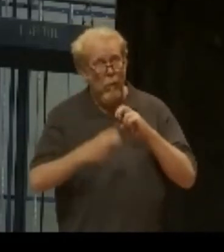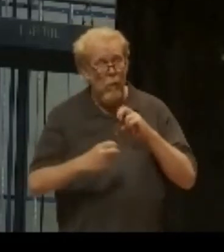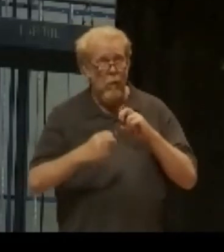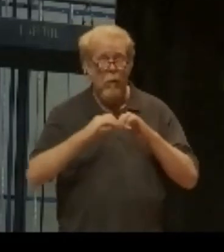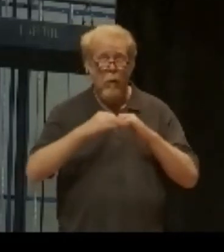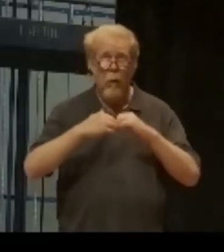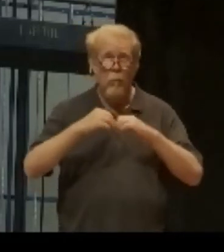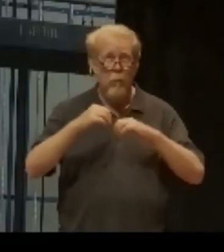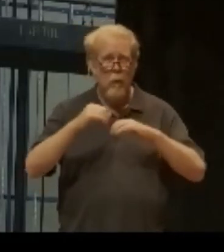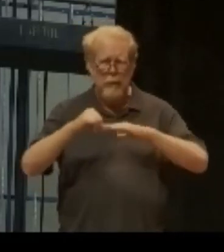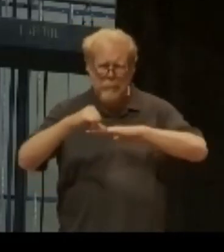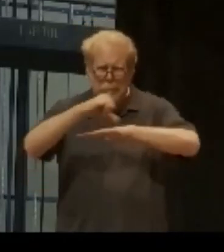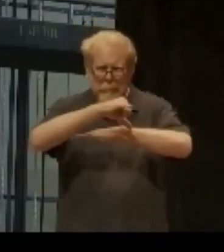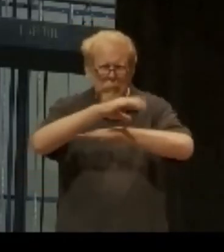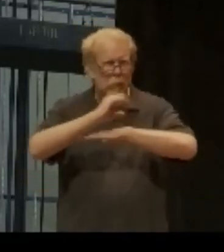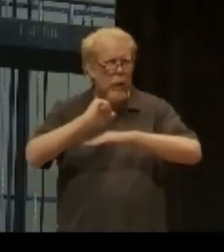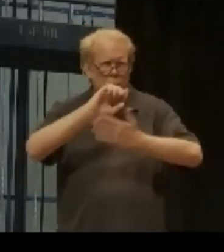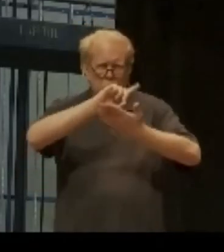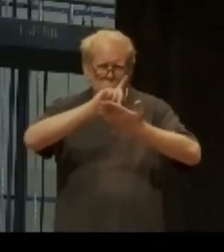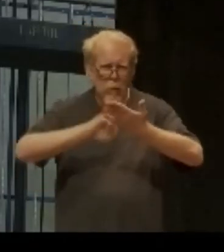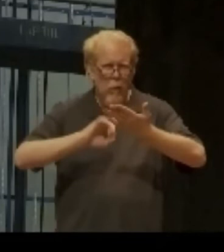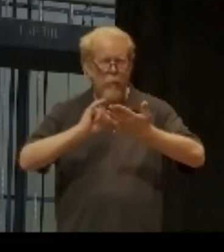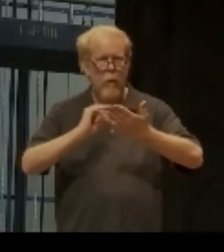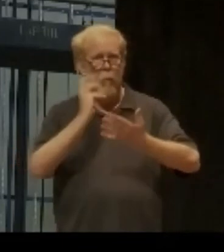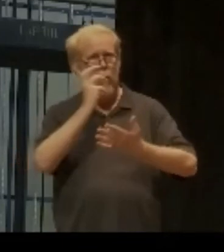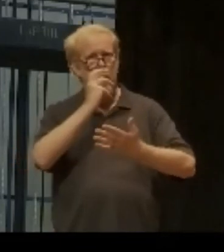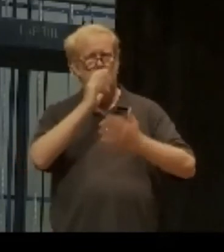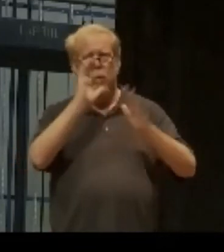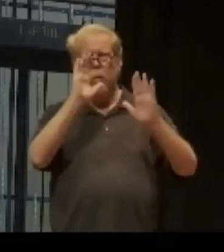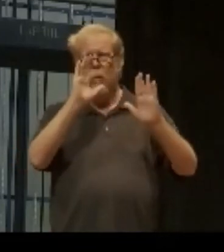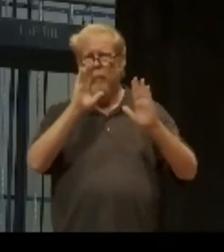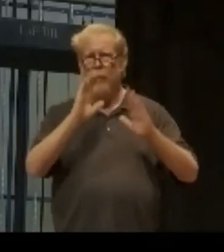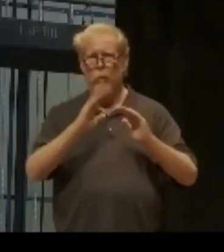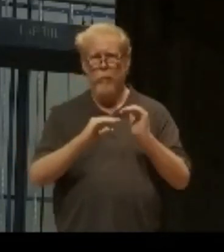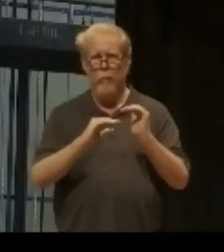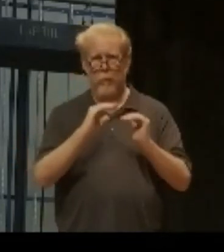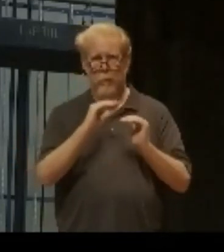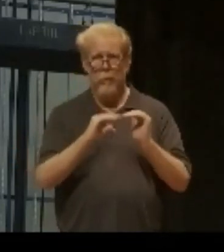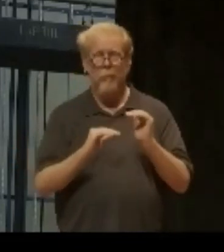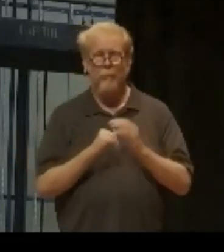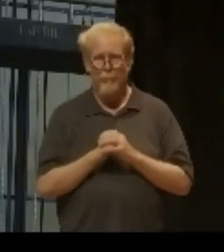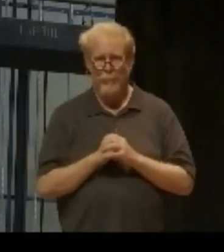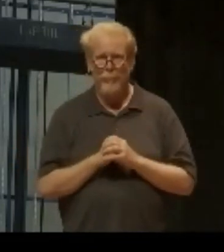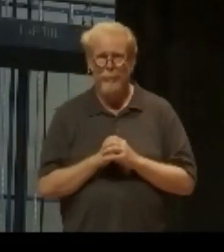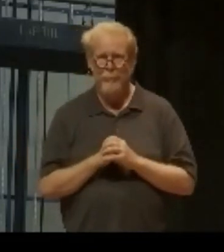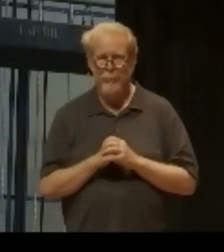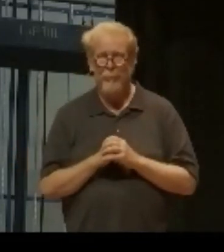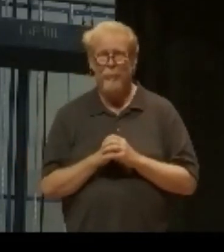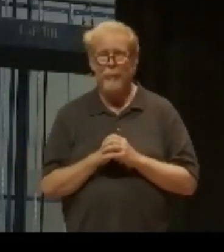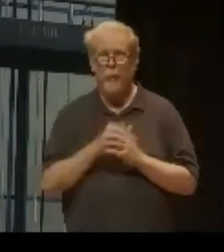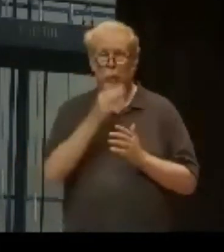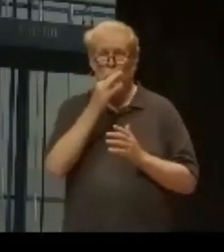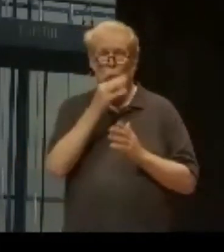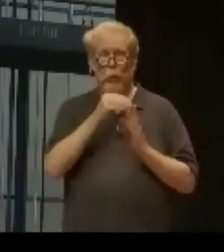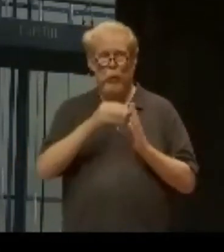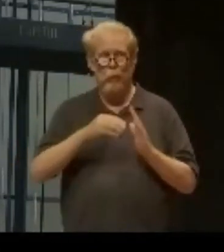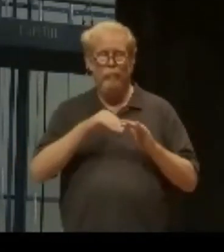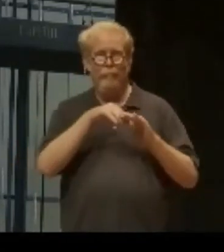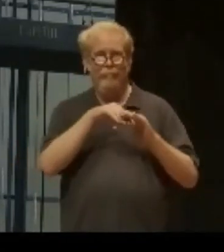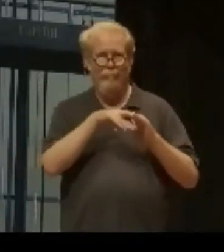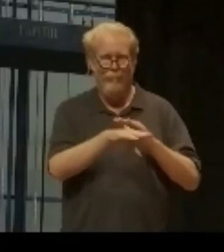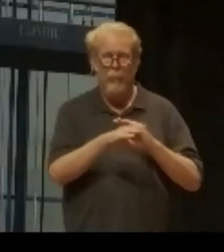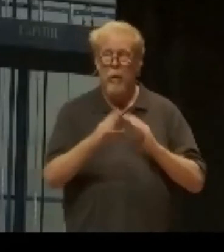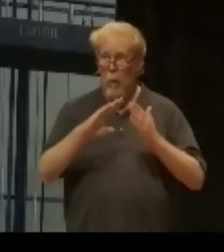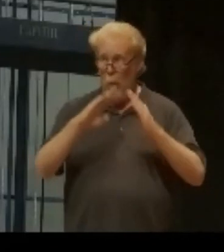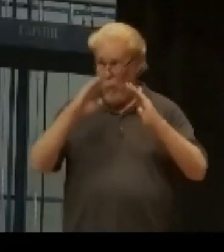Y es maravilloso cómo los arquitectos pudieron diseñar este edificio tan maravilloso, que muy pronto estará lleno de estudiantes. Esperamos que